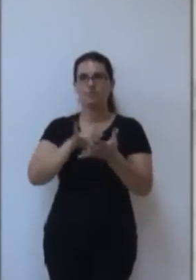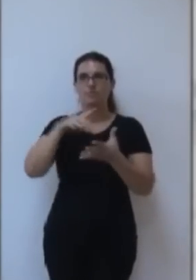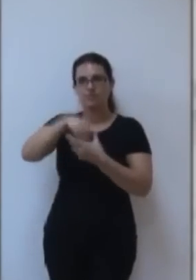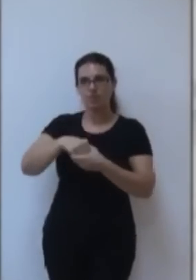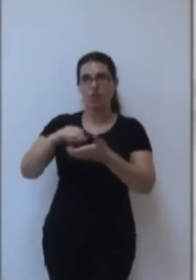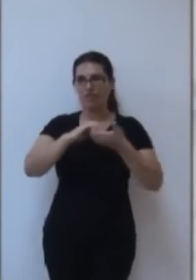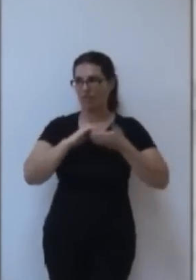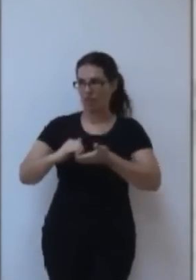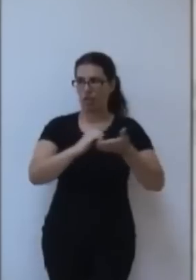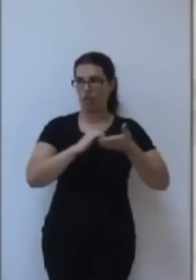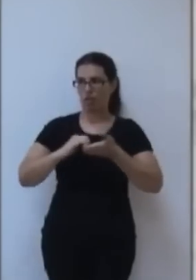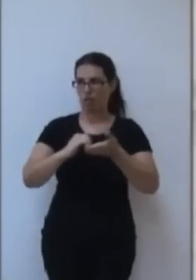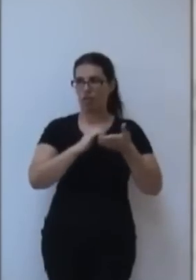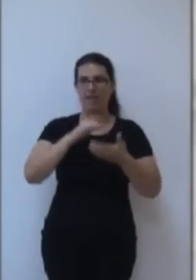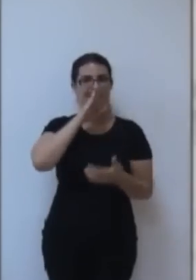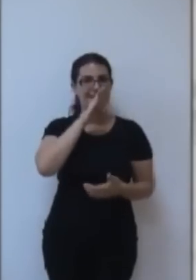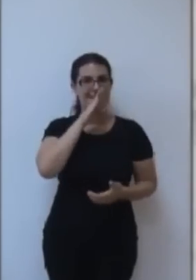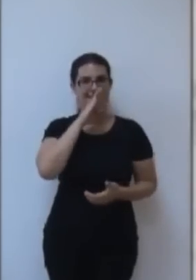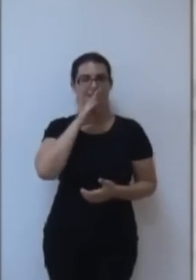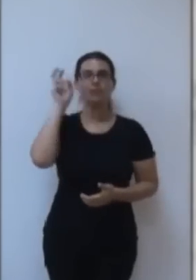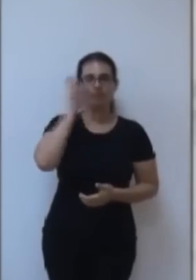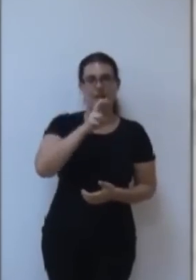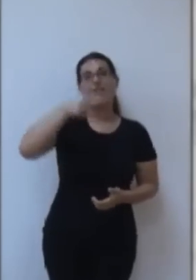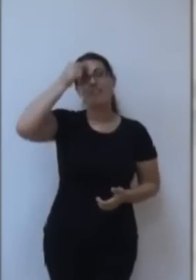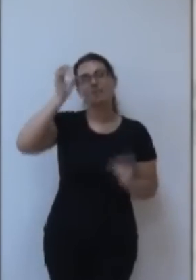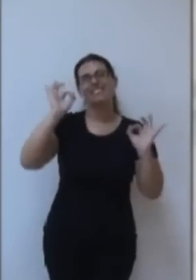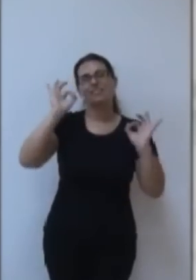pues viene en representación de FEAPS Madrid.